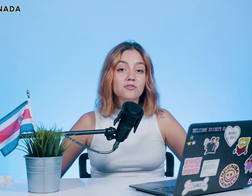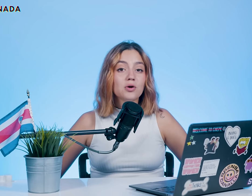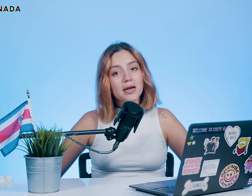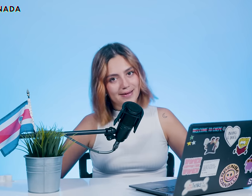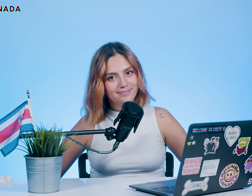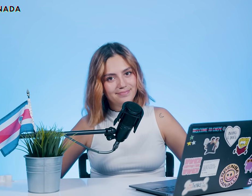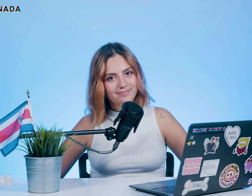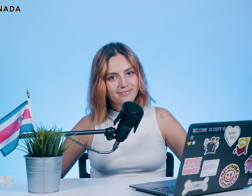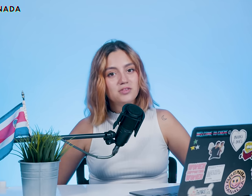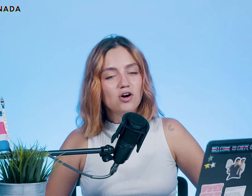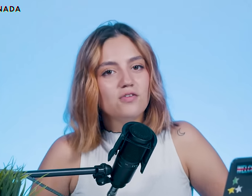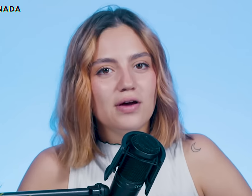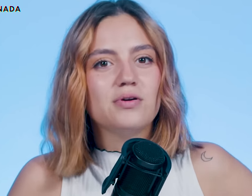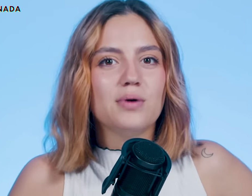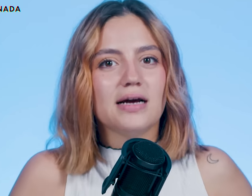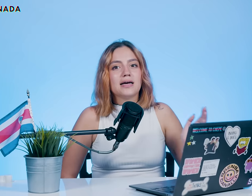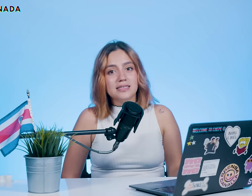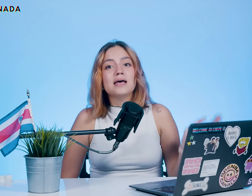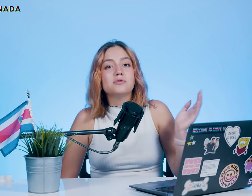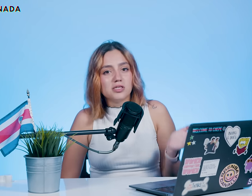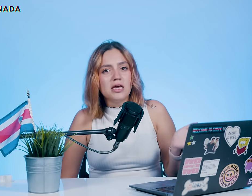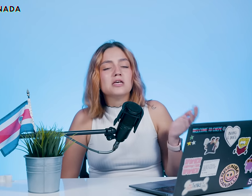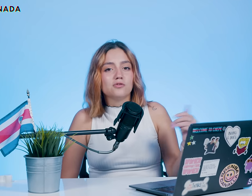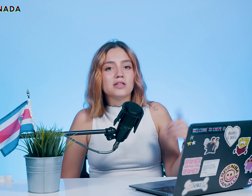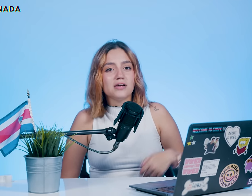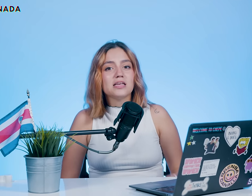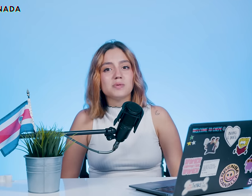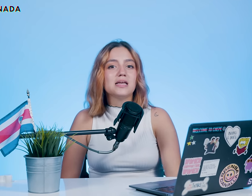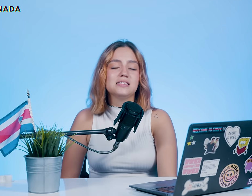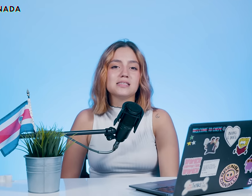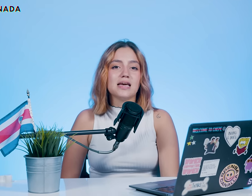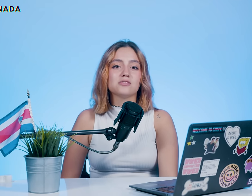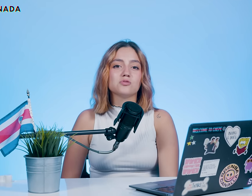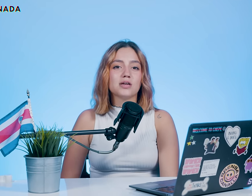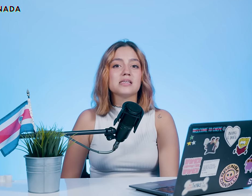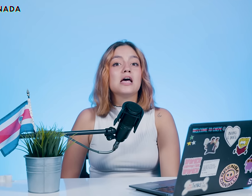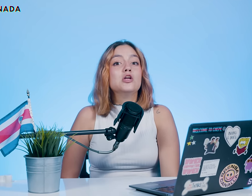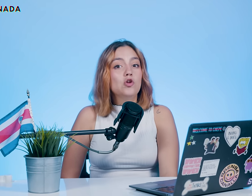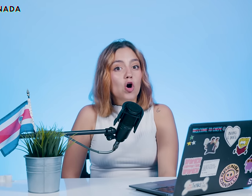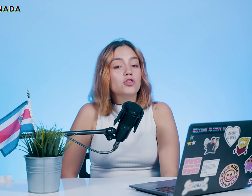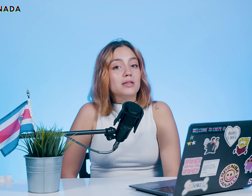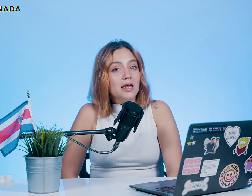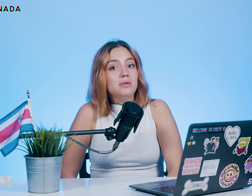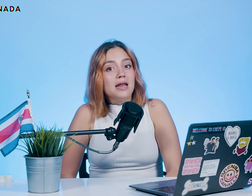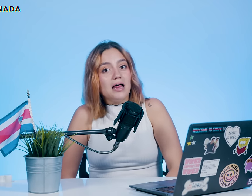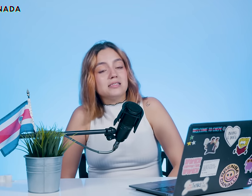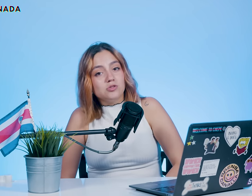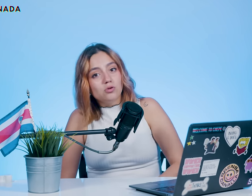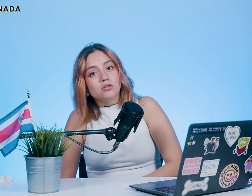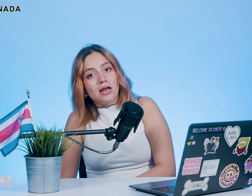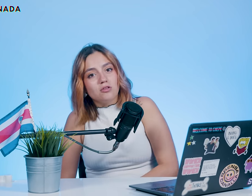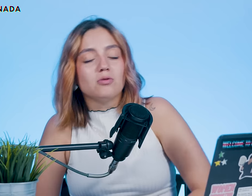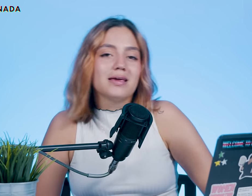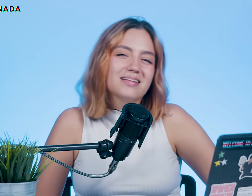ya que no fue una huelga no fue una huelga que ya de por sí sufren de falta de especialistas y que eran sus horas no determinadas